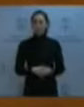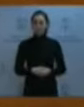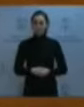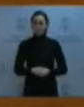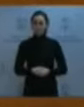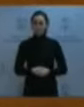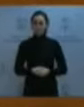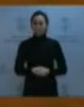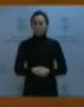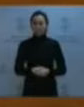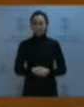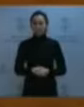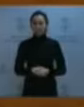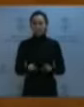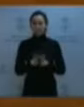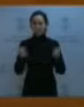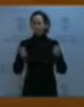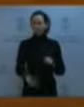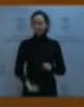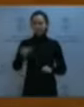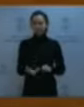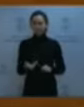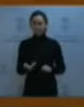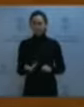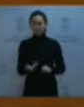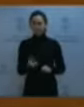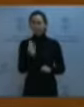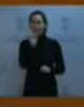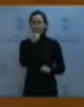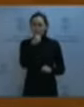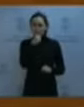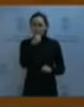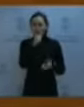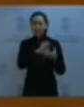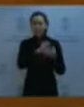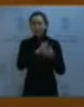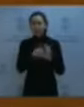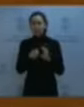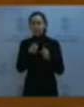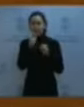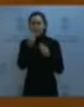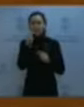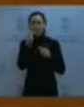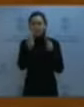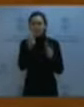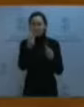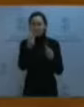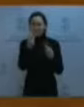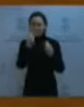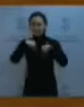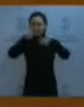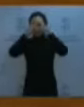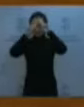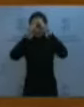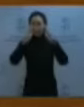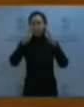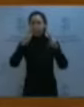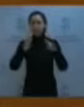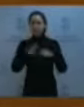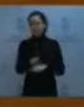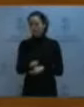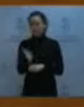hay cuestiones tan importantes como el viejo hospital de Oviedo, el Cristo Buenavista, para las que prácticamente no tienen prevista ningún tipo de inversión.